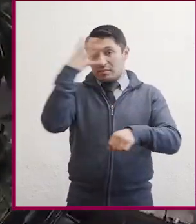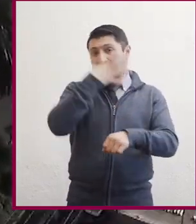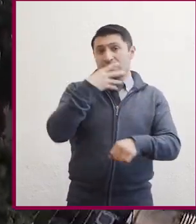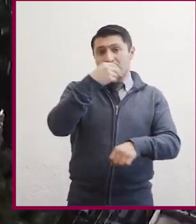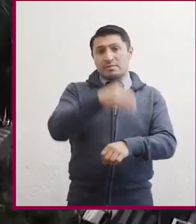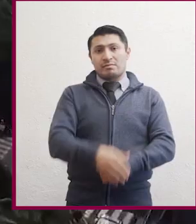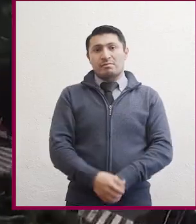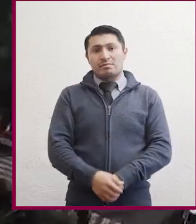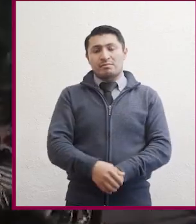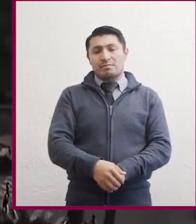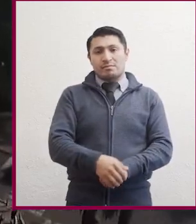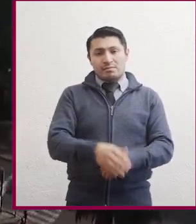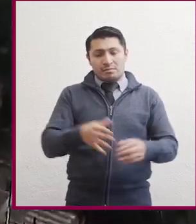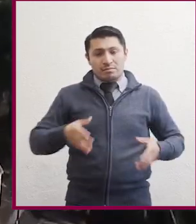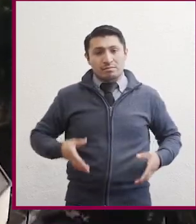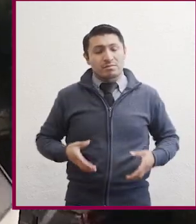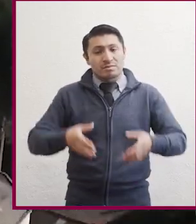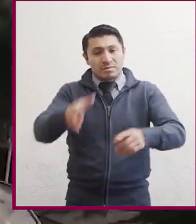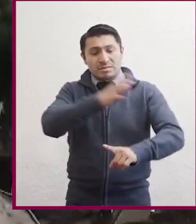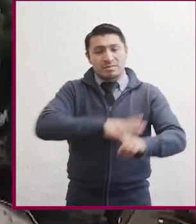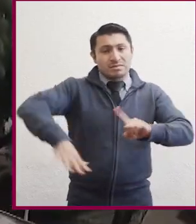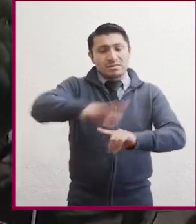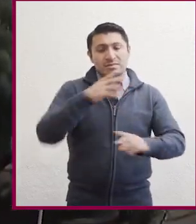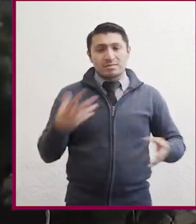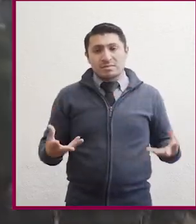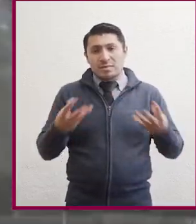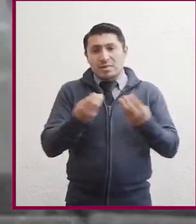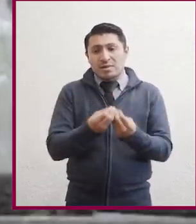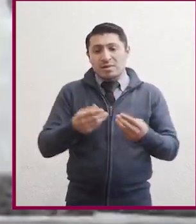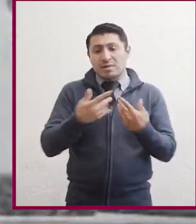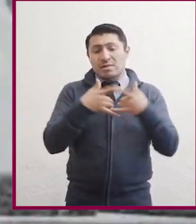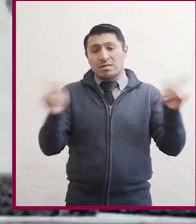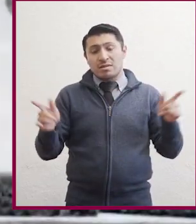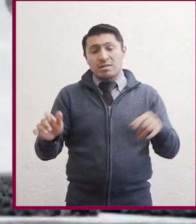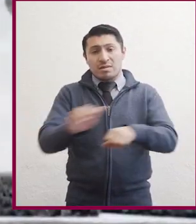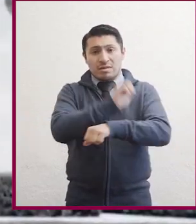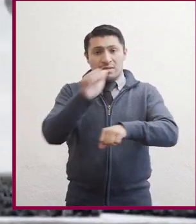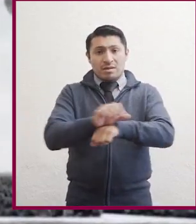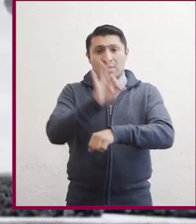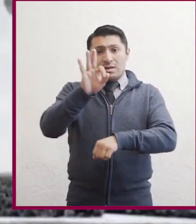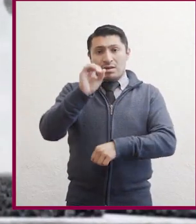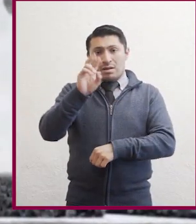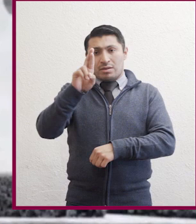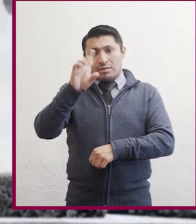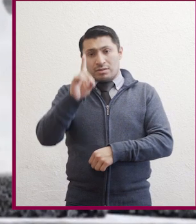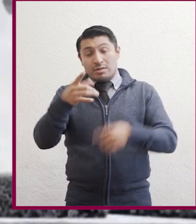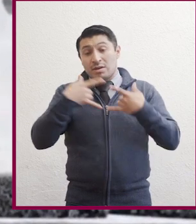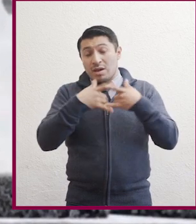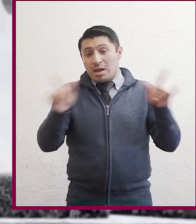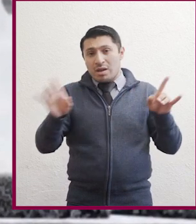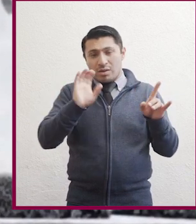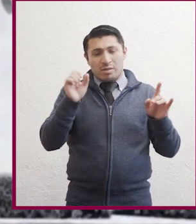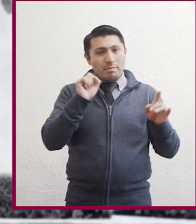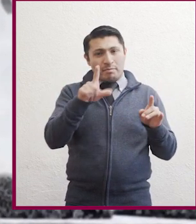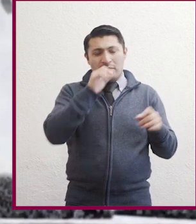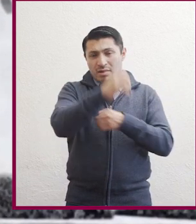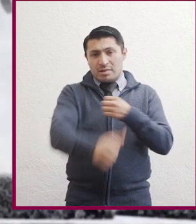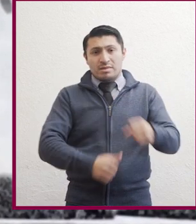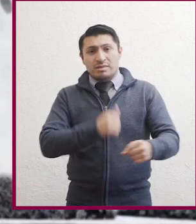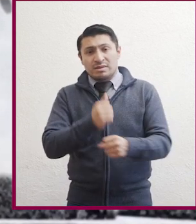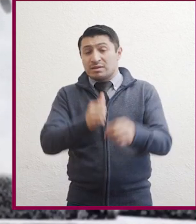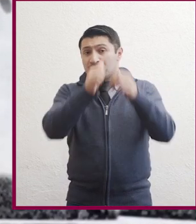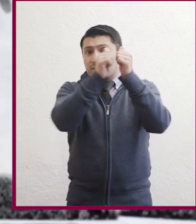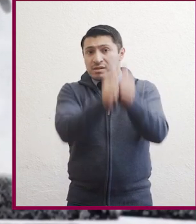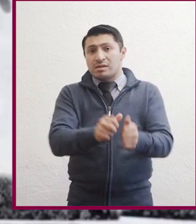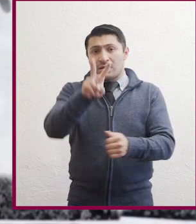piedras preciosas. El auge del rumbo tuvo que ver con la apertura de la planta automotriz de Ford, que abrió sus puertas en el